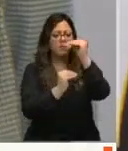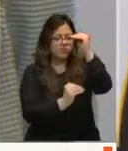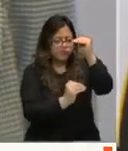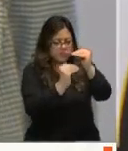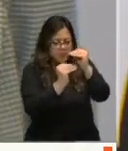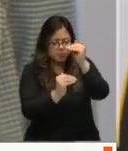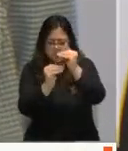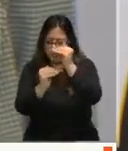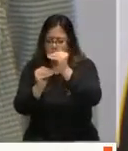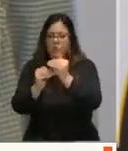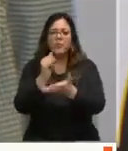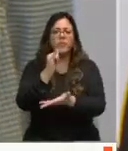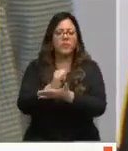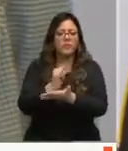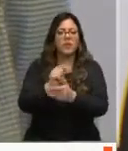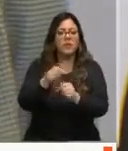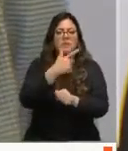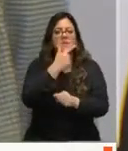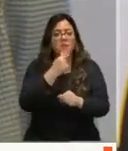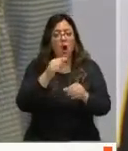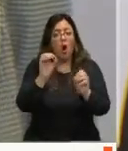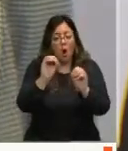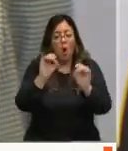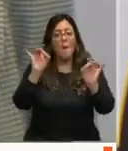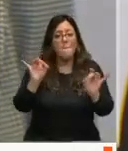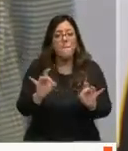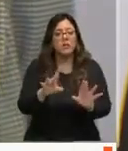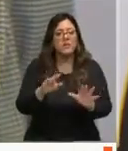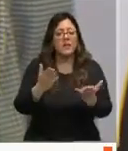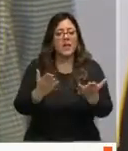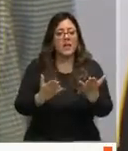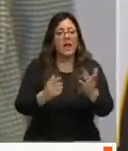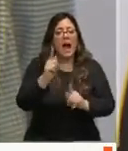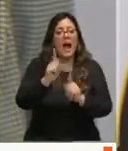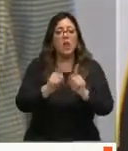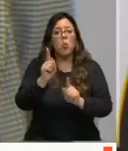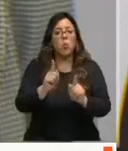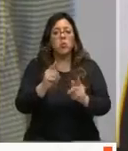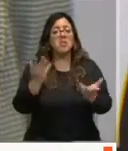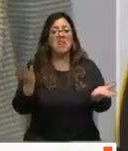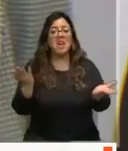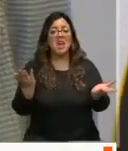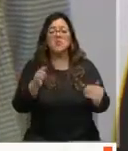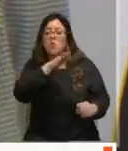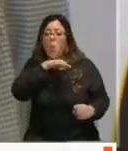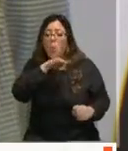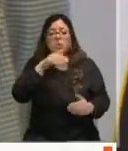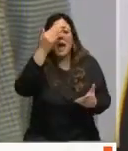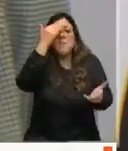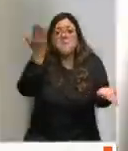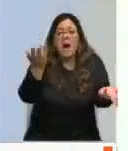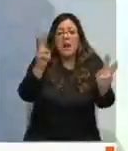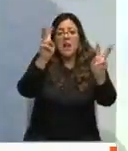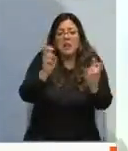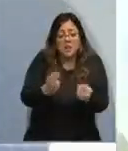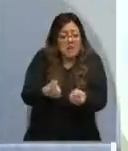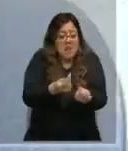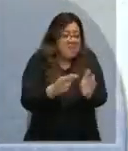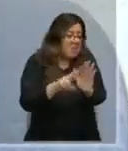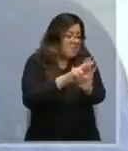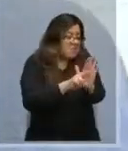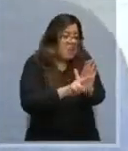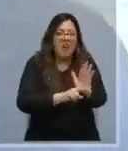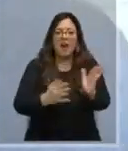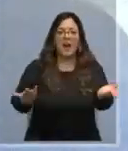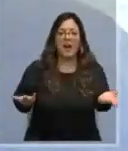institucional que facilita o posibilita que hayan unos inescrupulosos que mal utilicen las reglas del juego.